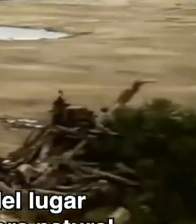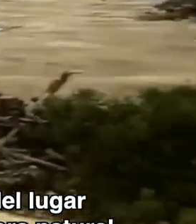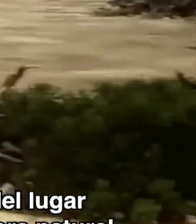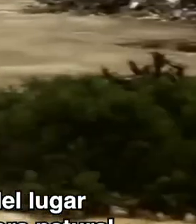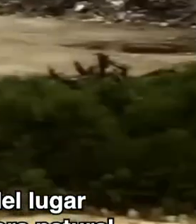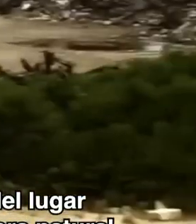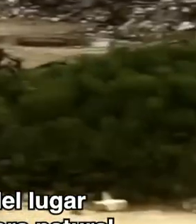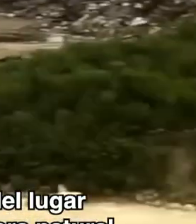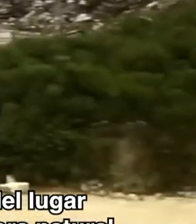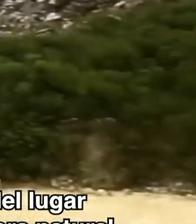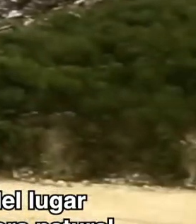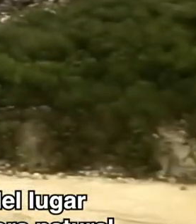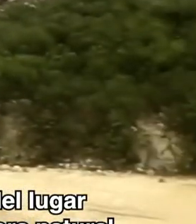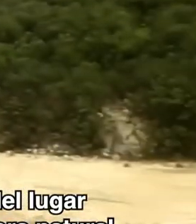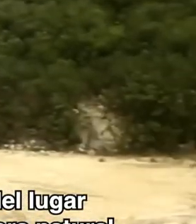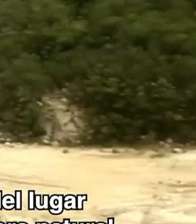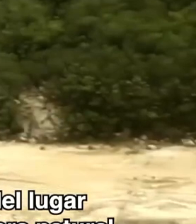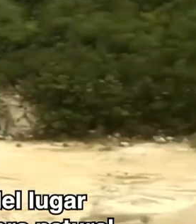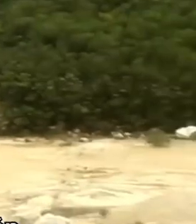Nadie